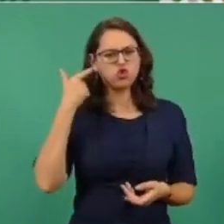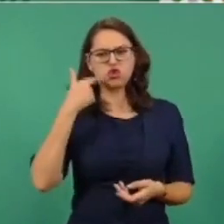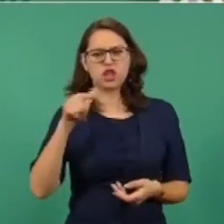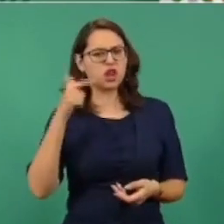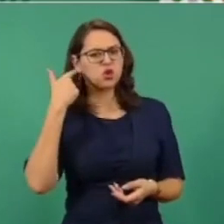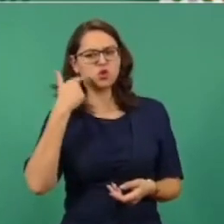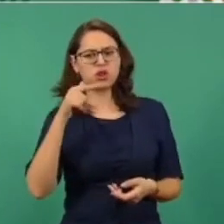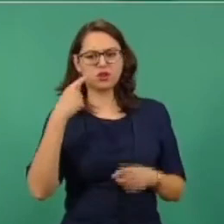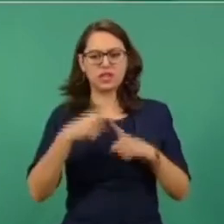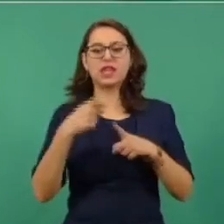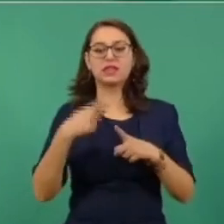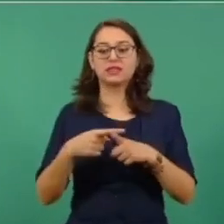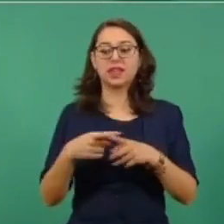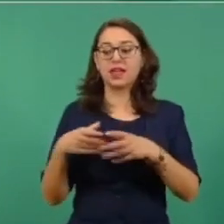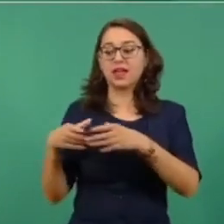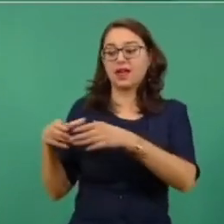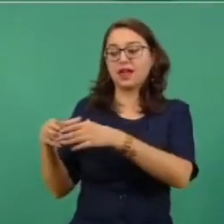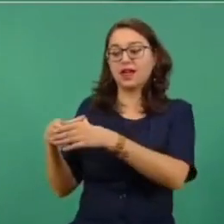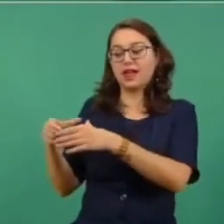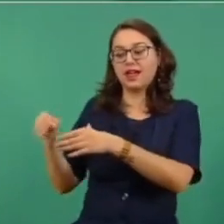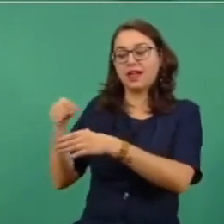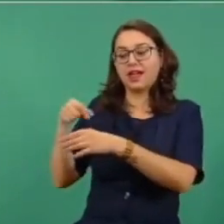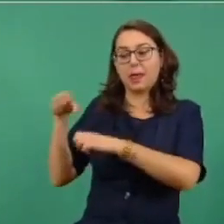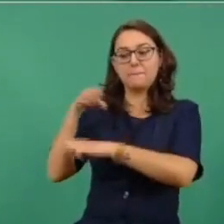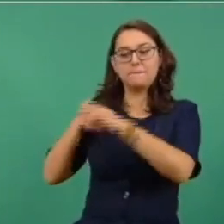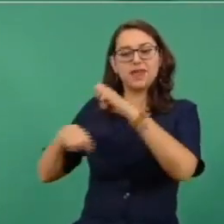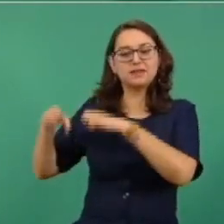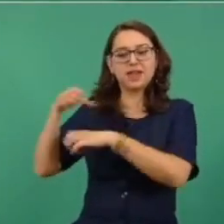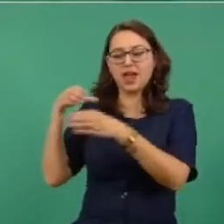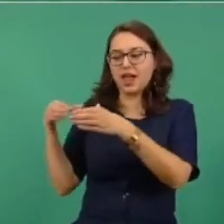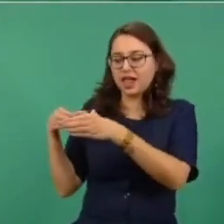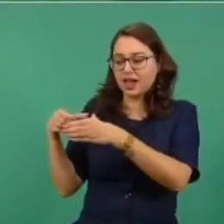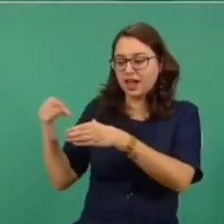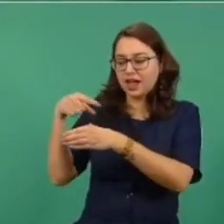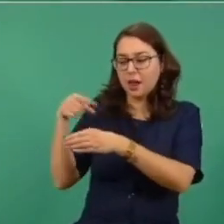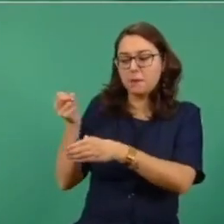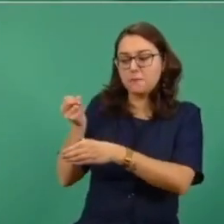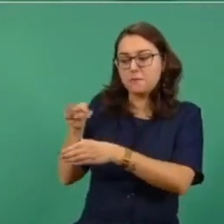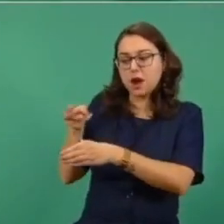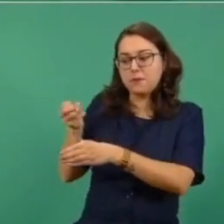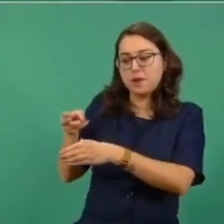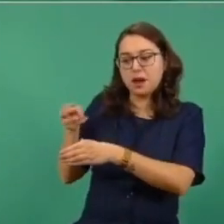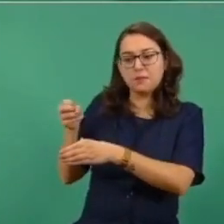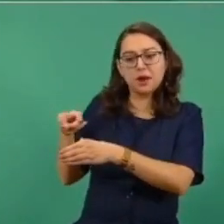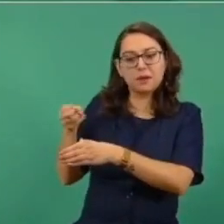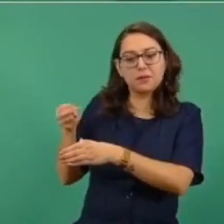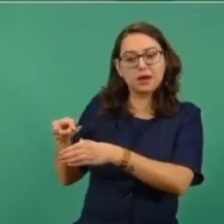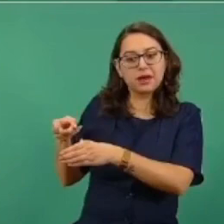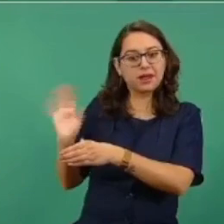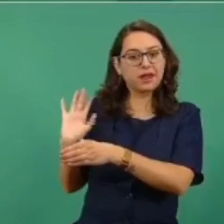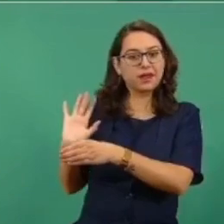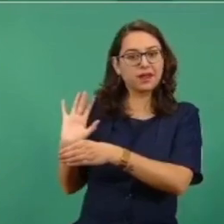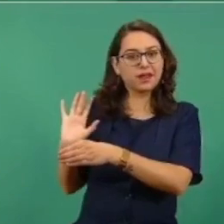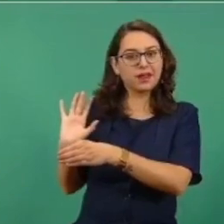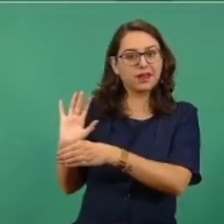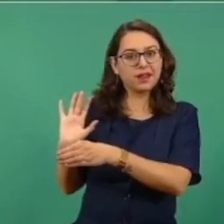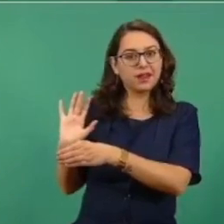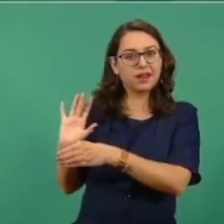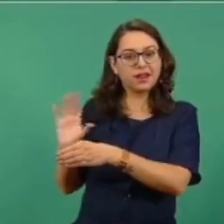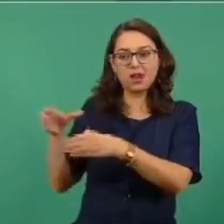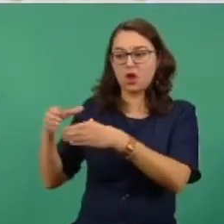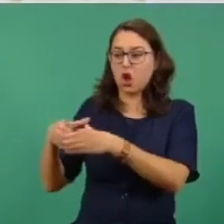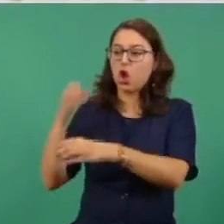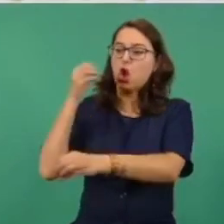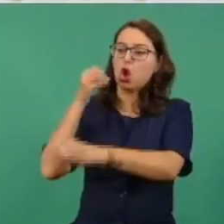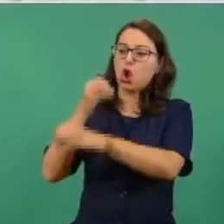que están recibiendo los privilegios, pero esos privilegios los puede recibir Oxxo o Walmart,